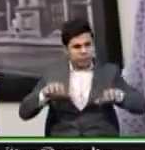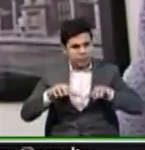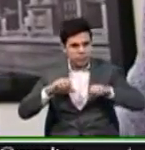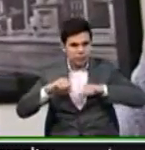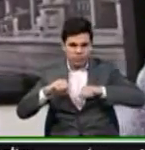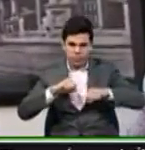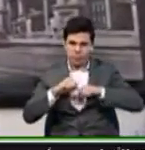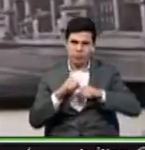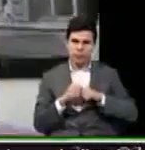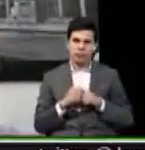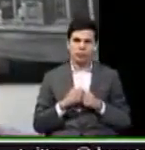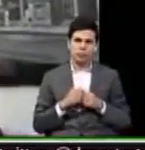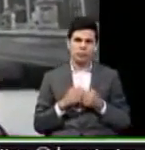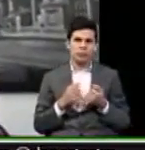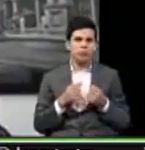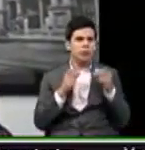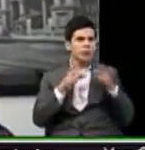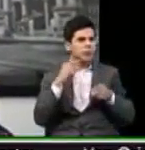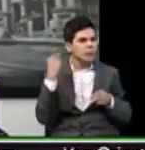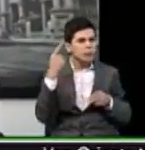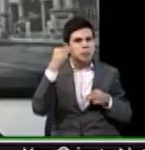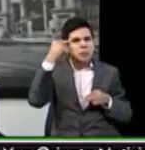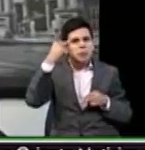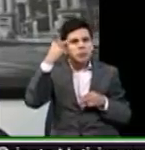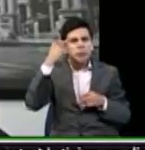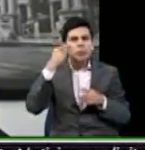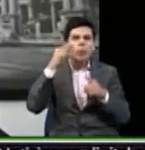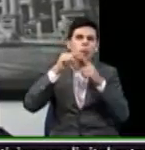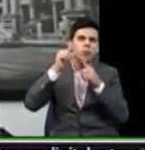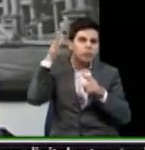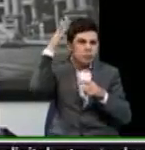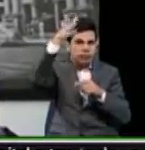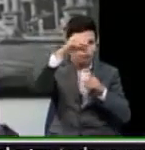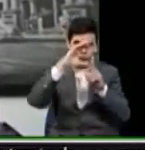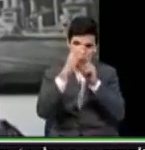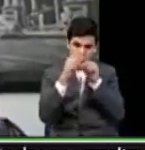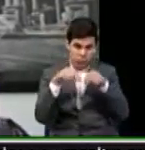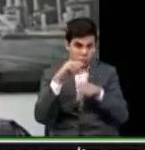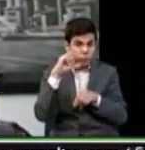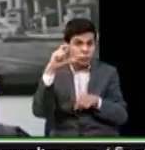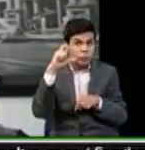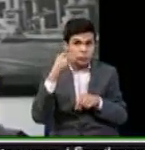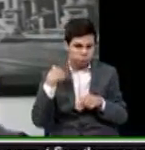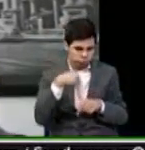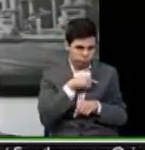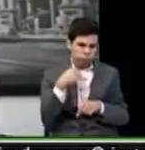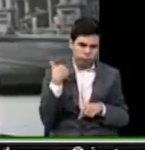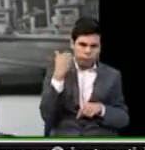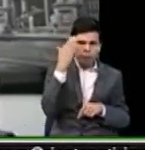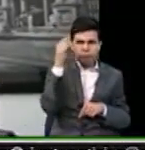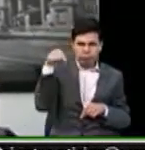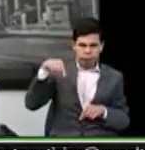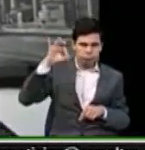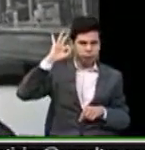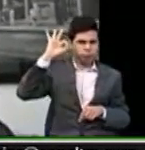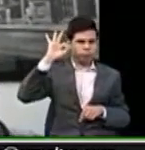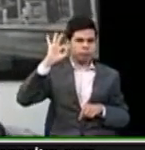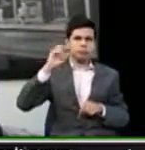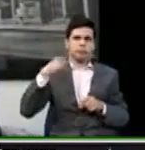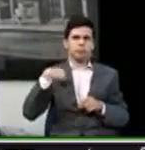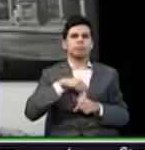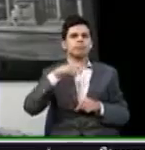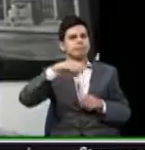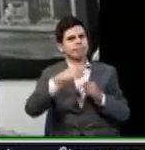pues parte de los que más creen en esa visión de que sí hay mucha cultura en Cúcuta somos los jóvenes, y buscamos pues ese